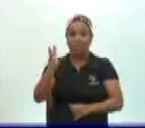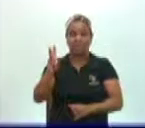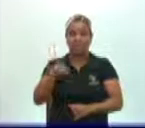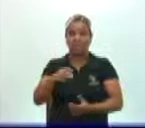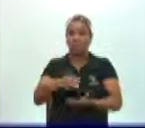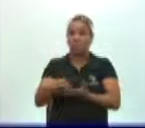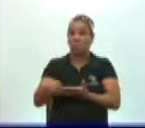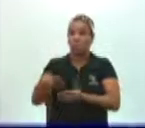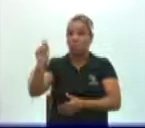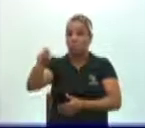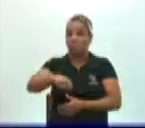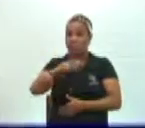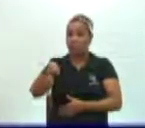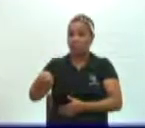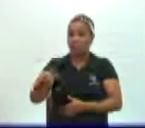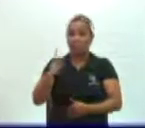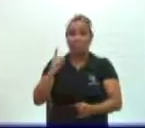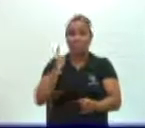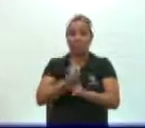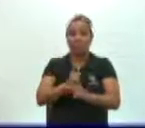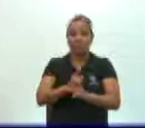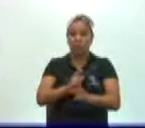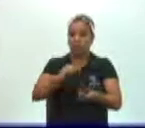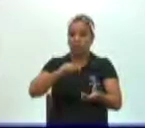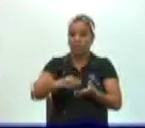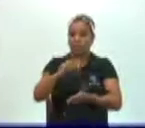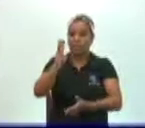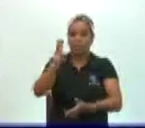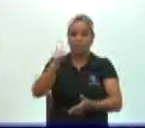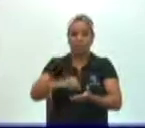británicas, que se encuentra en el epígrafe 3.1.